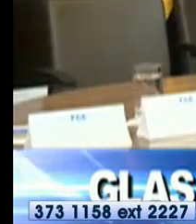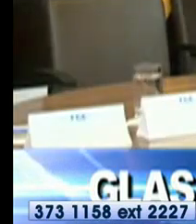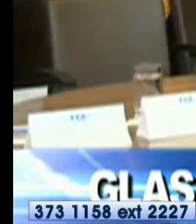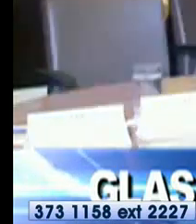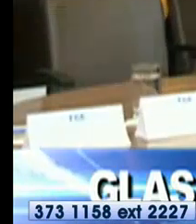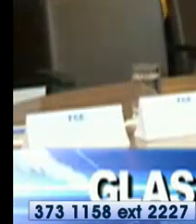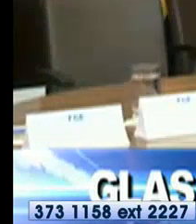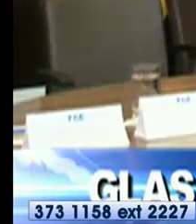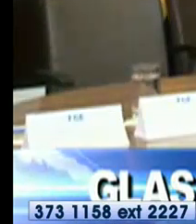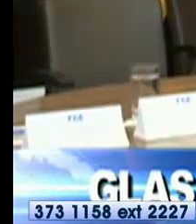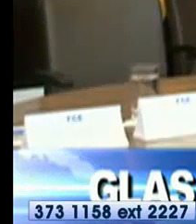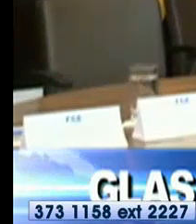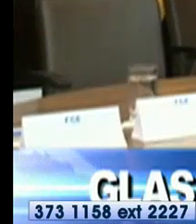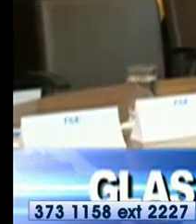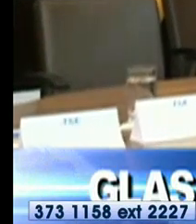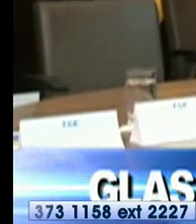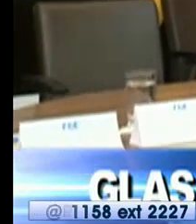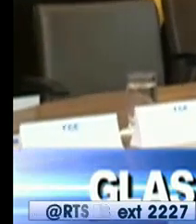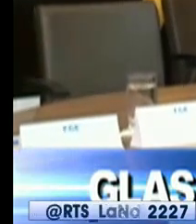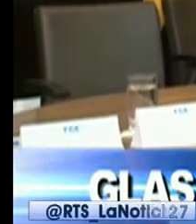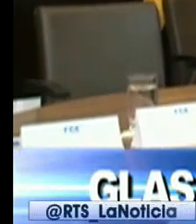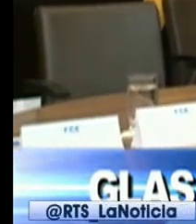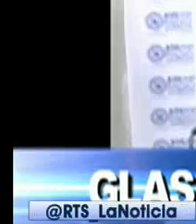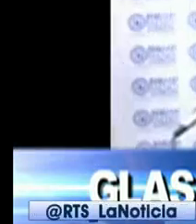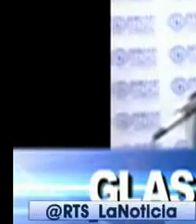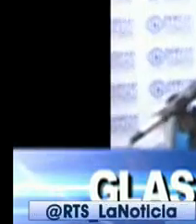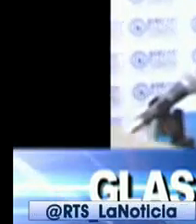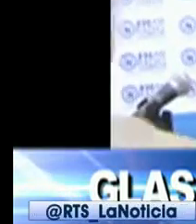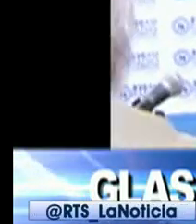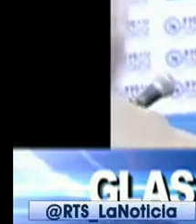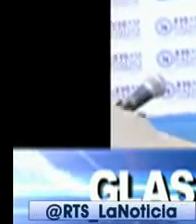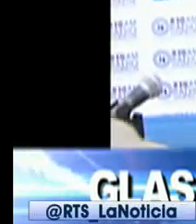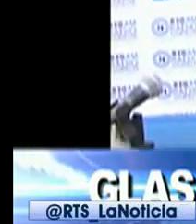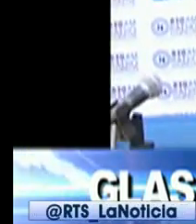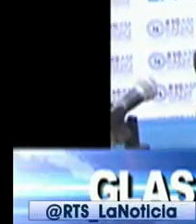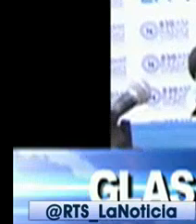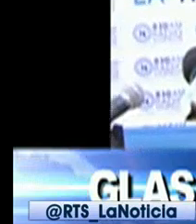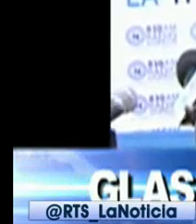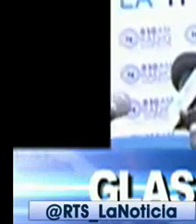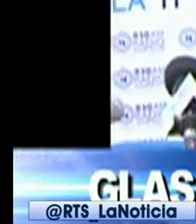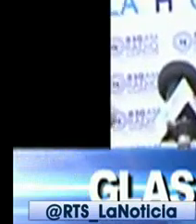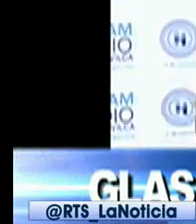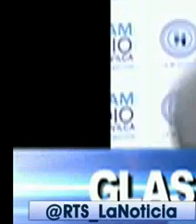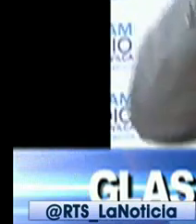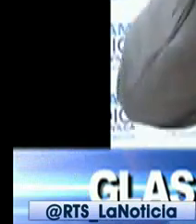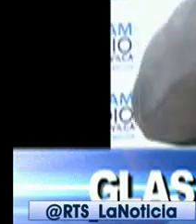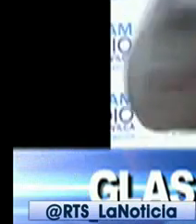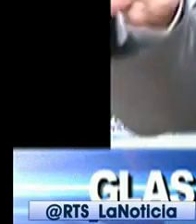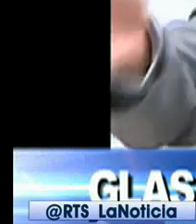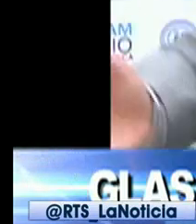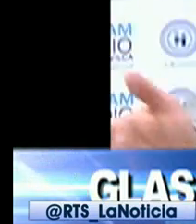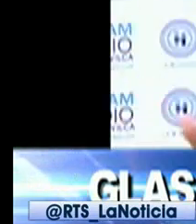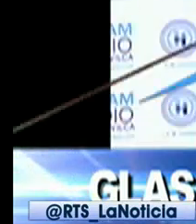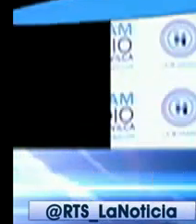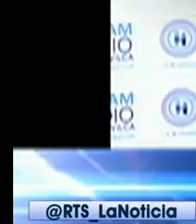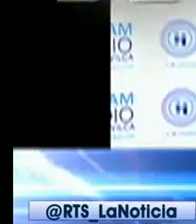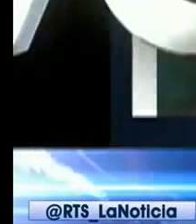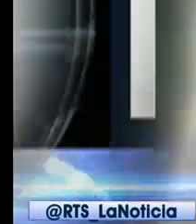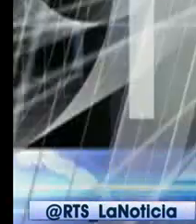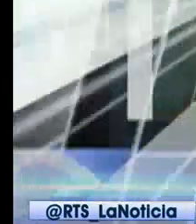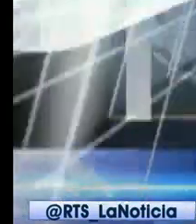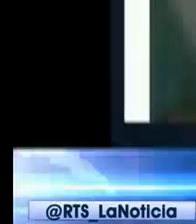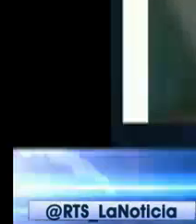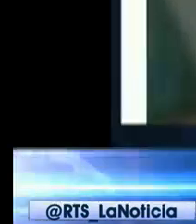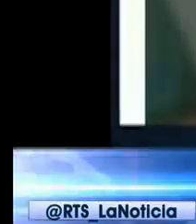Fue convocado por el Consejo de Administración Legislativa, CAL.